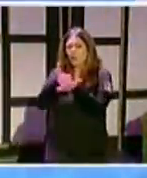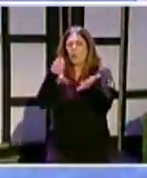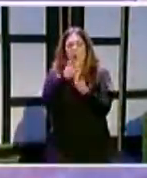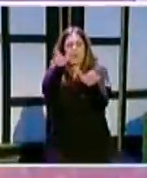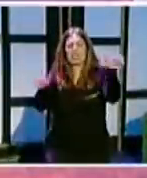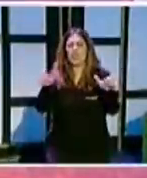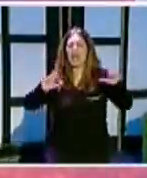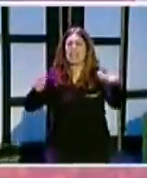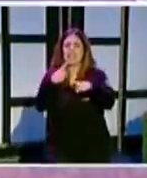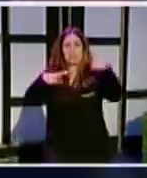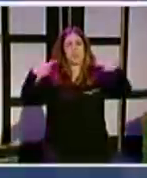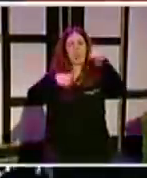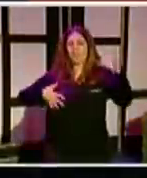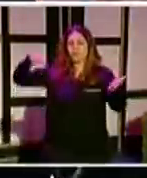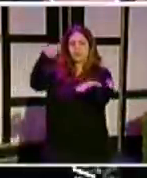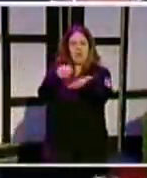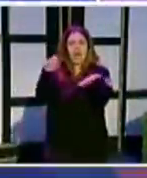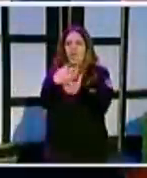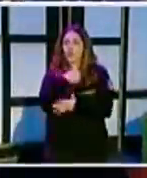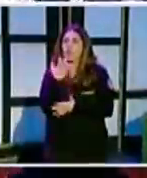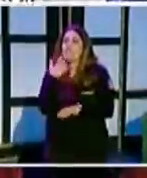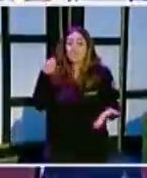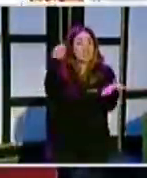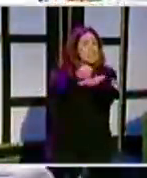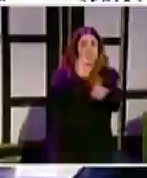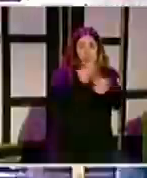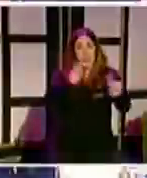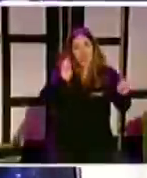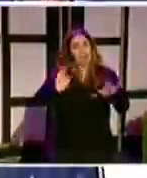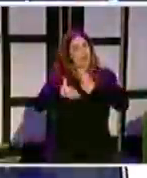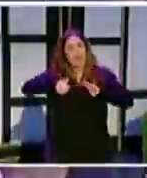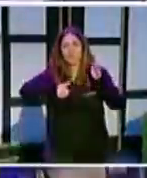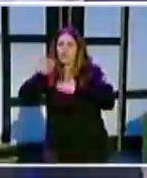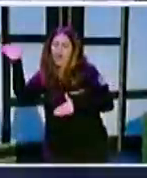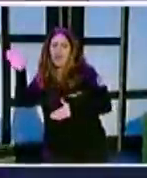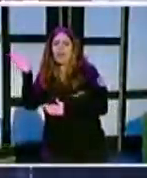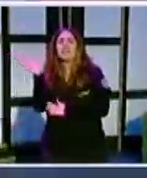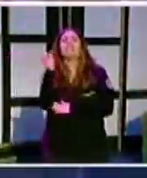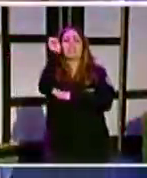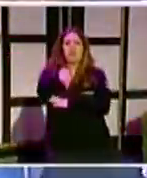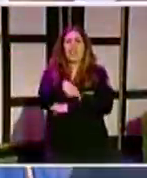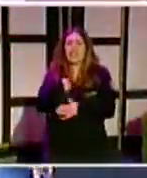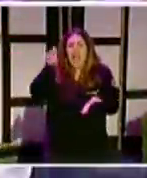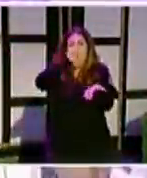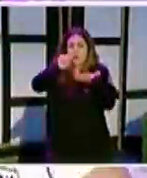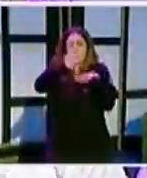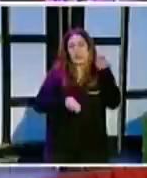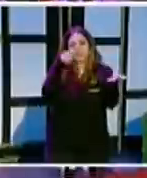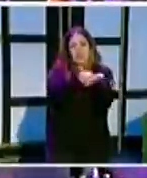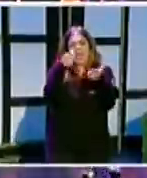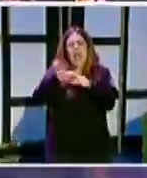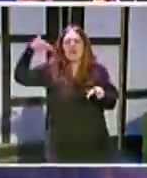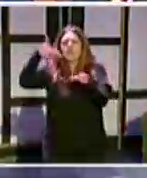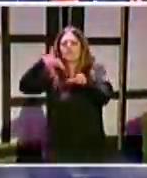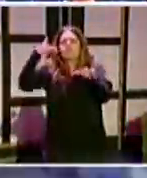media. O pagas o te quedas fuera. Pagar los apuntes, pagar gasolina,